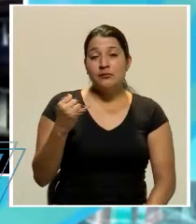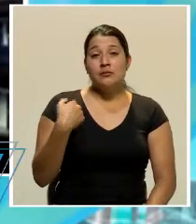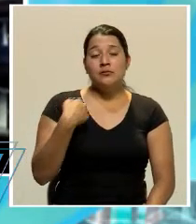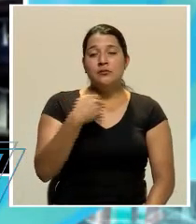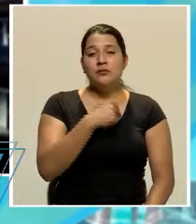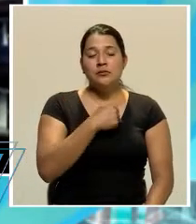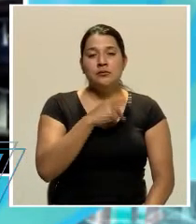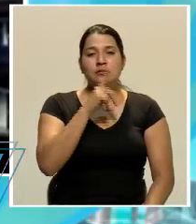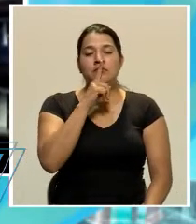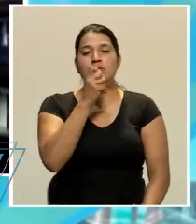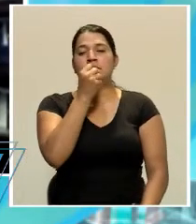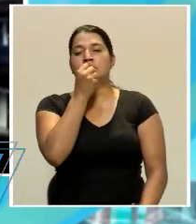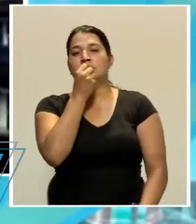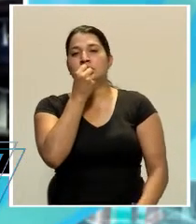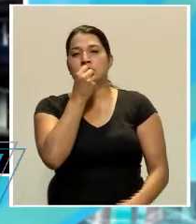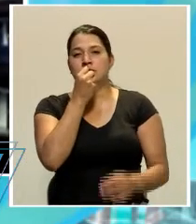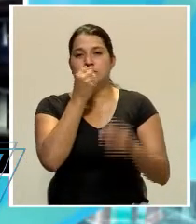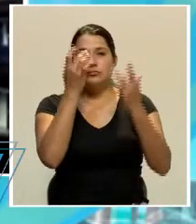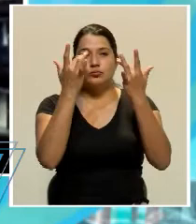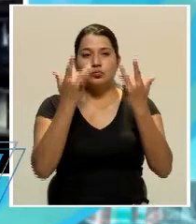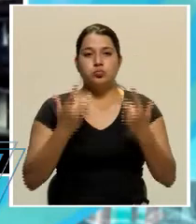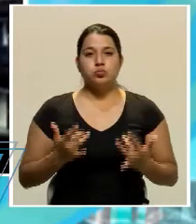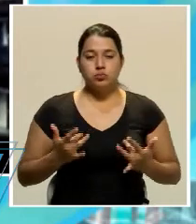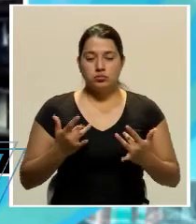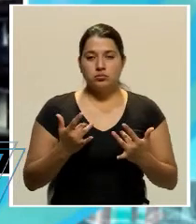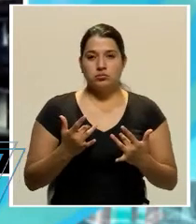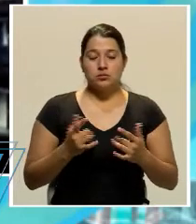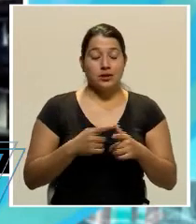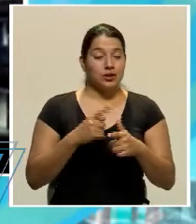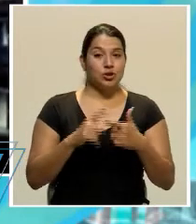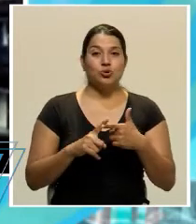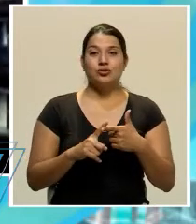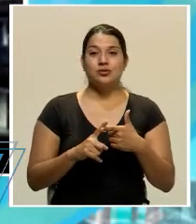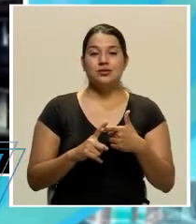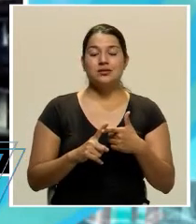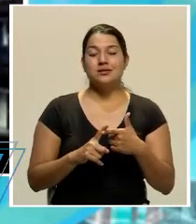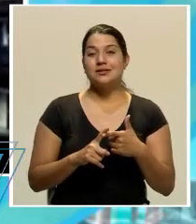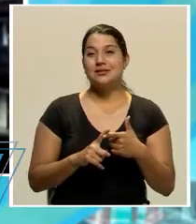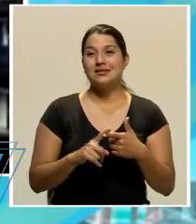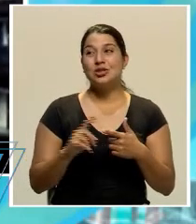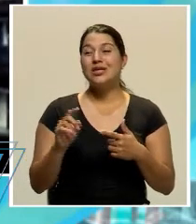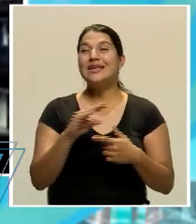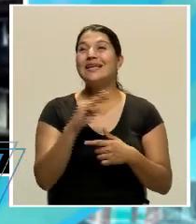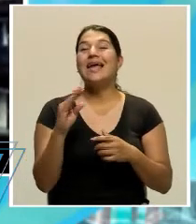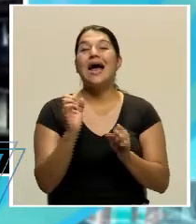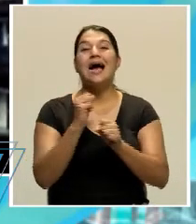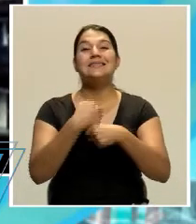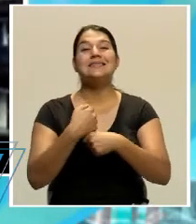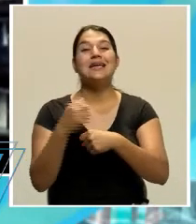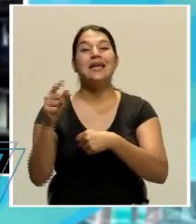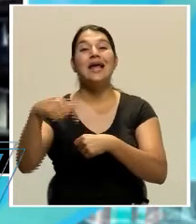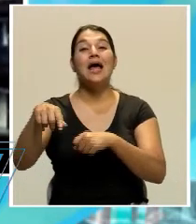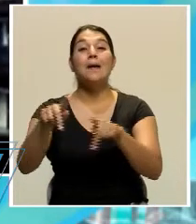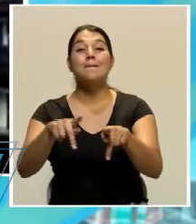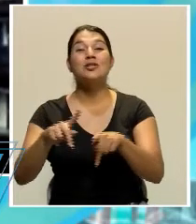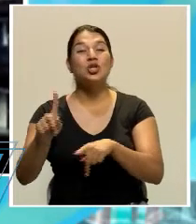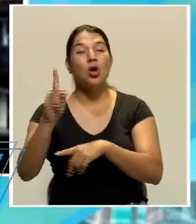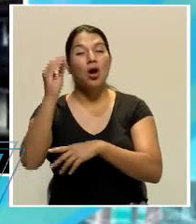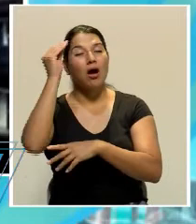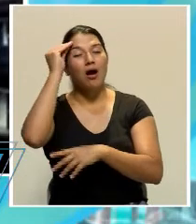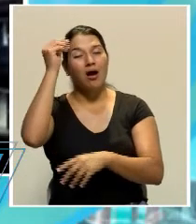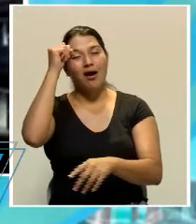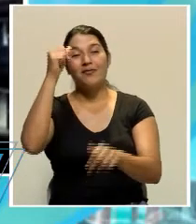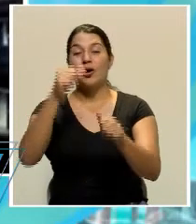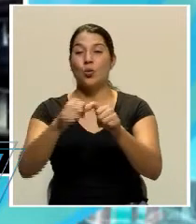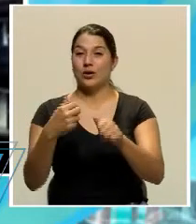invisibilizarnos, ¿verdad? Cerrarnos, no estar en la memoria de los usuarios